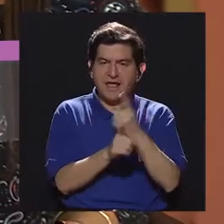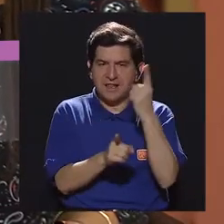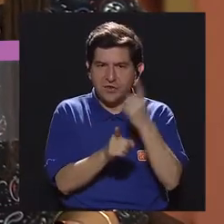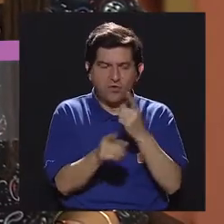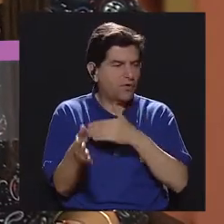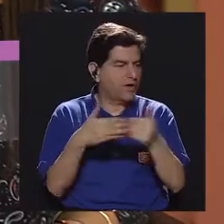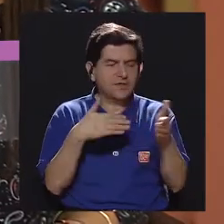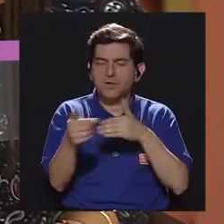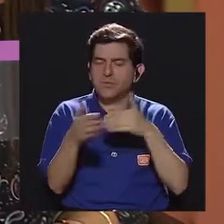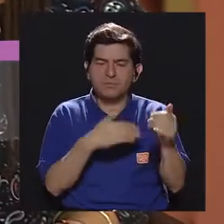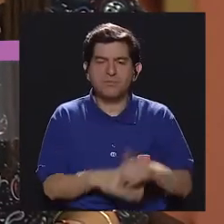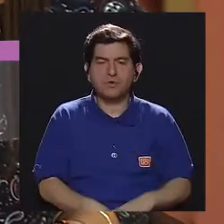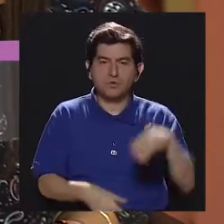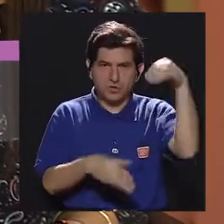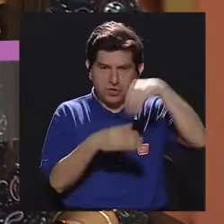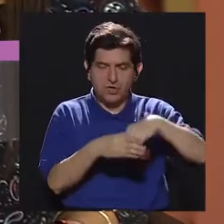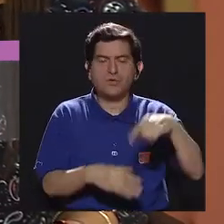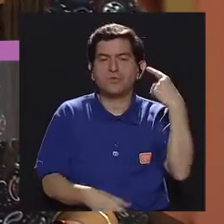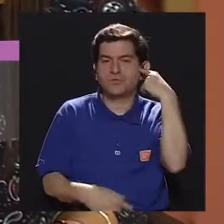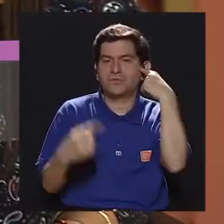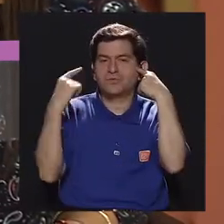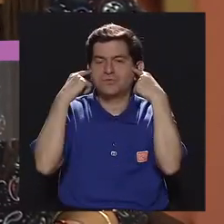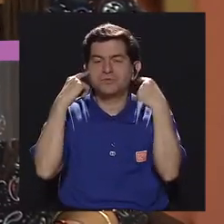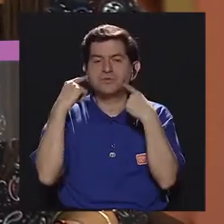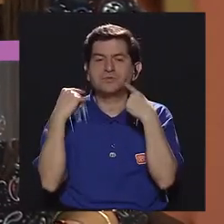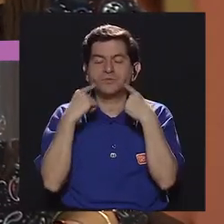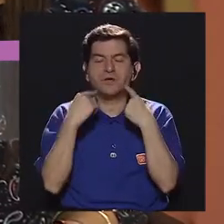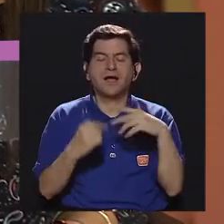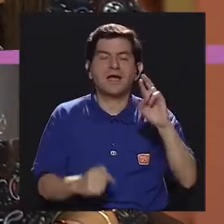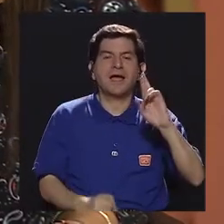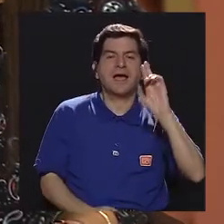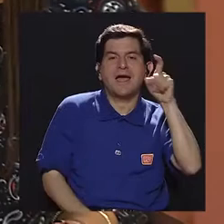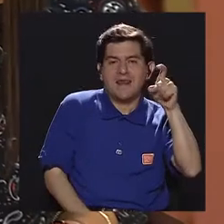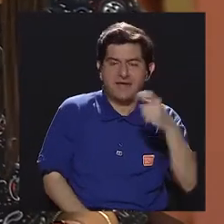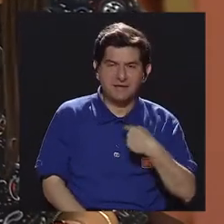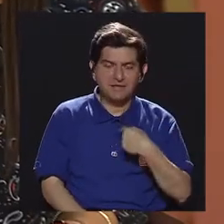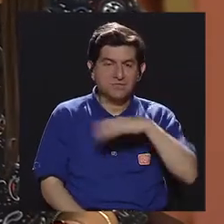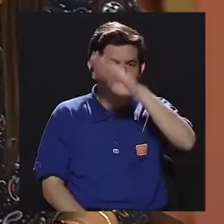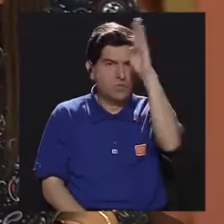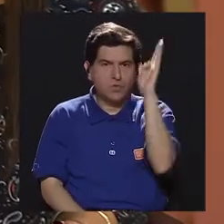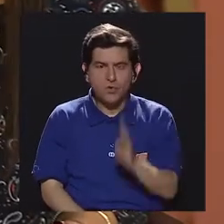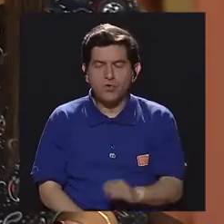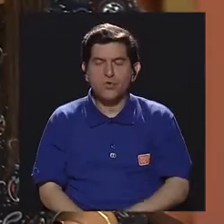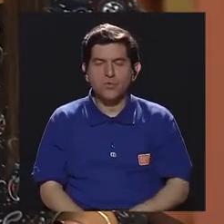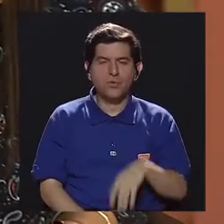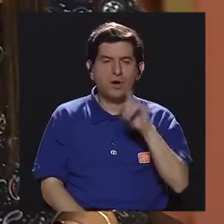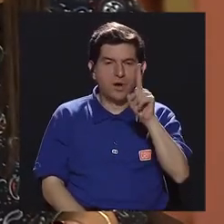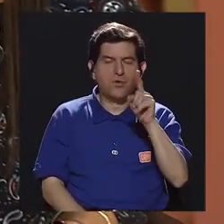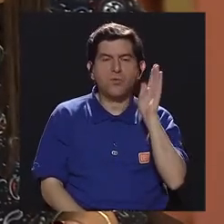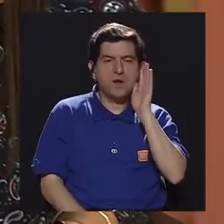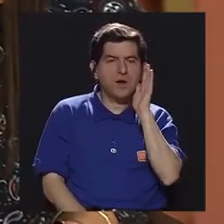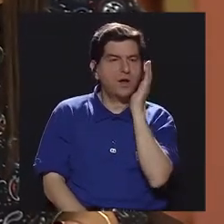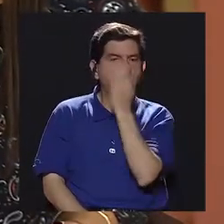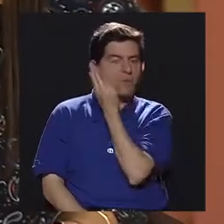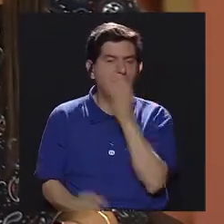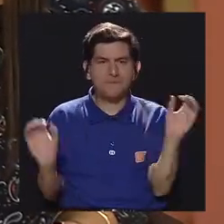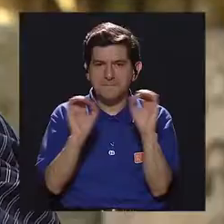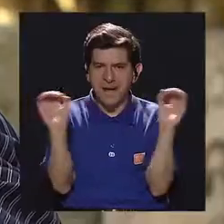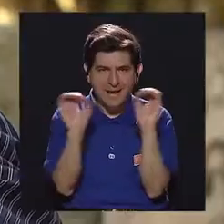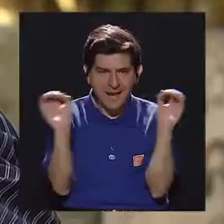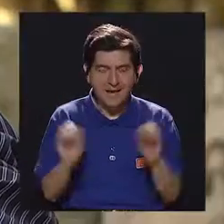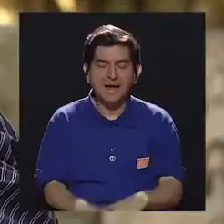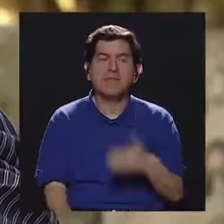más adecuada para cualquier cosa, y eso incluye los terceros molares. Ahora, radiográficamente, si uno nunca se ha tomado una radiografía panorámica para